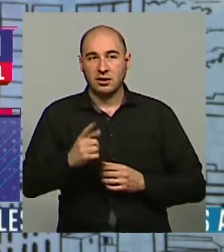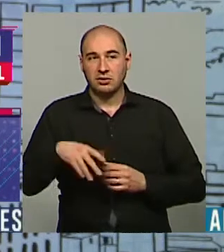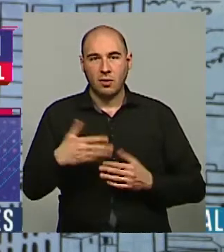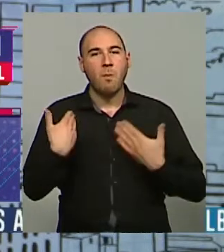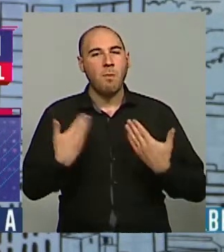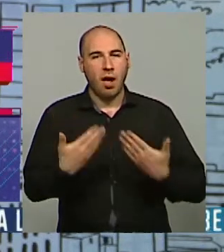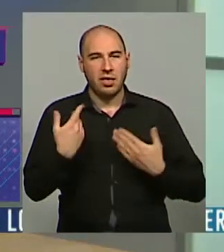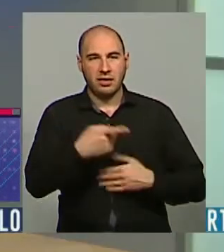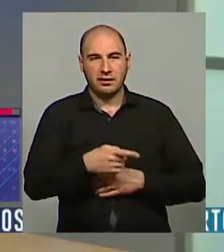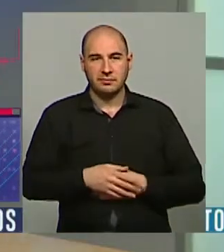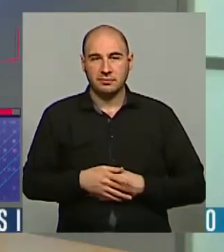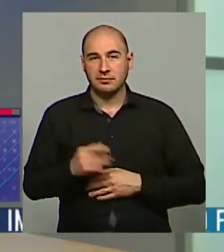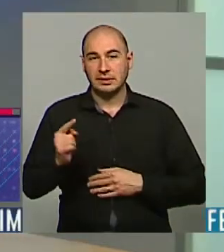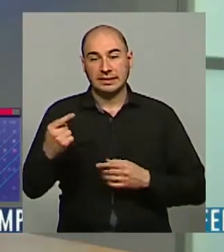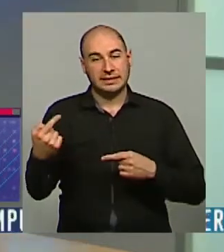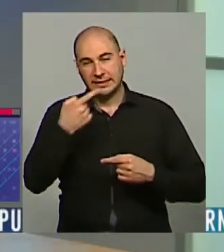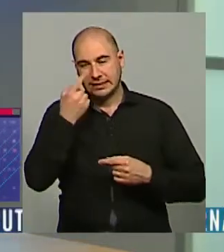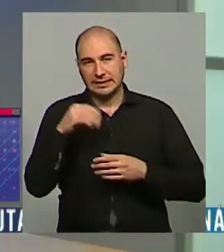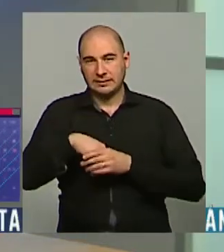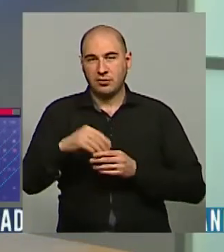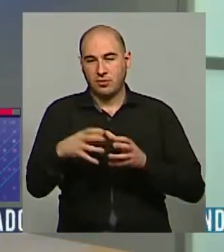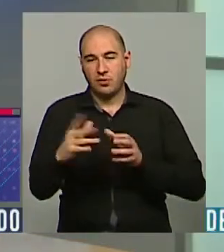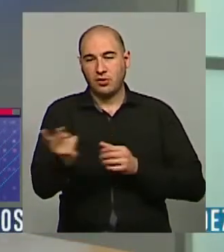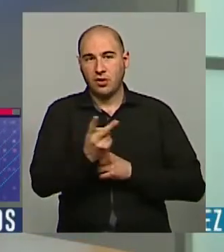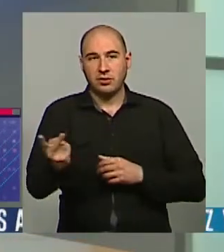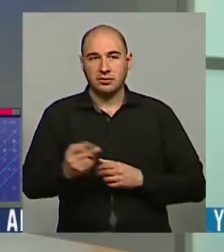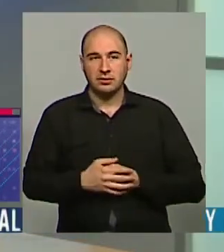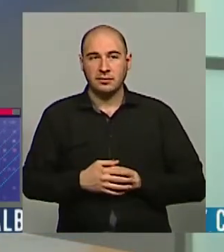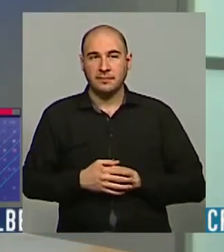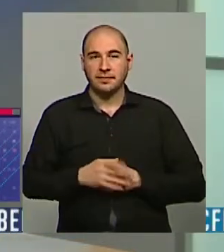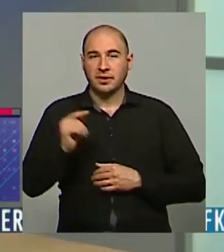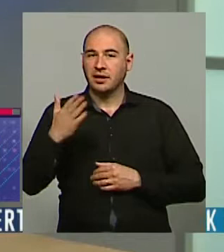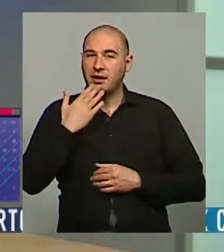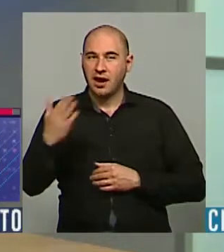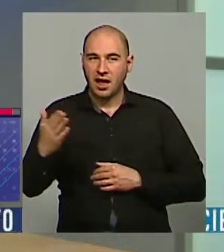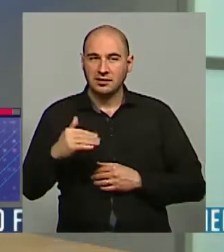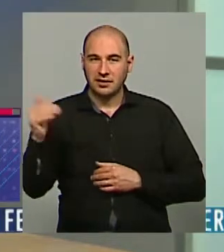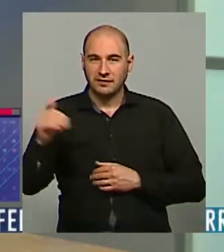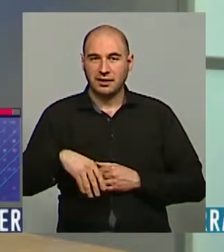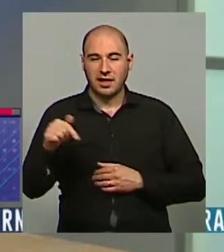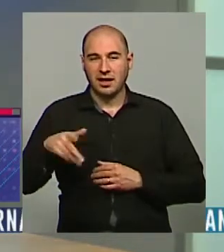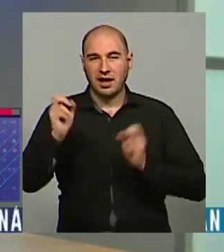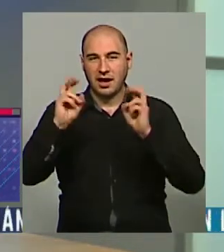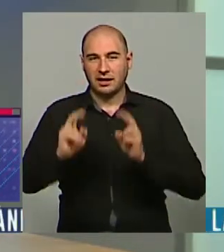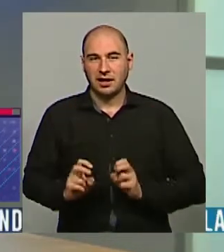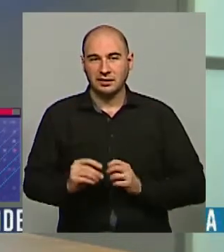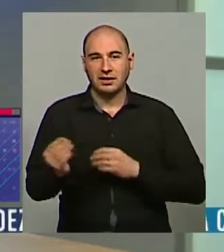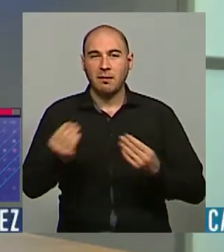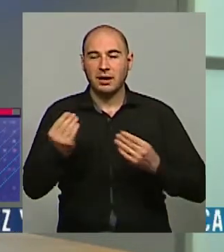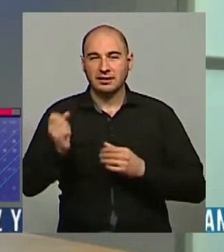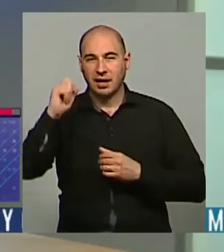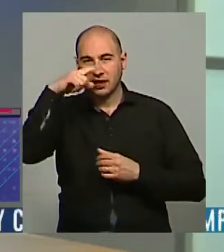para hacerlo. Bueno, hay intereses de por medio de ambas partes, ¿no? Bueno, Santiago, muchísimas gracias por venir a analizar la